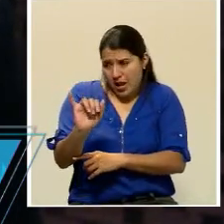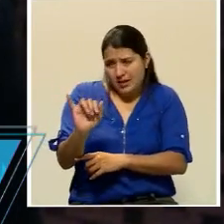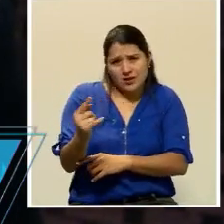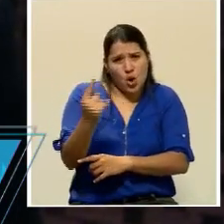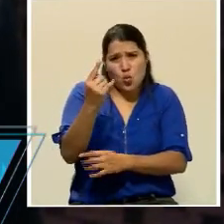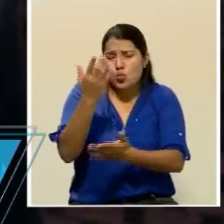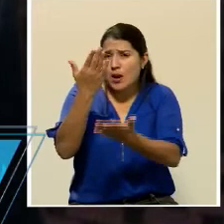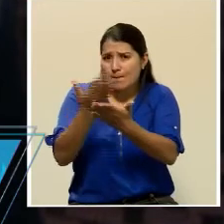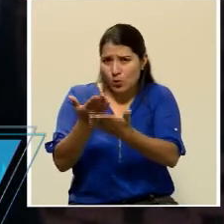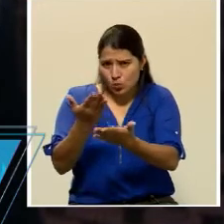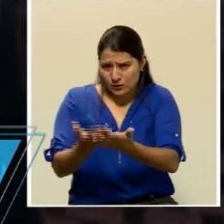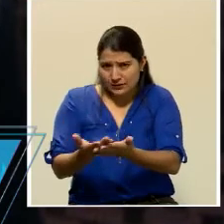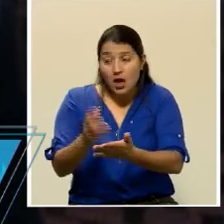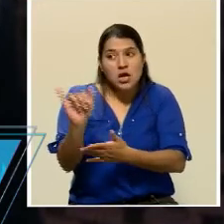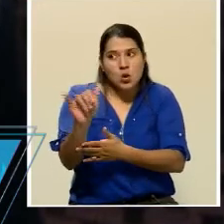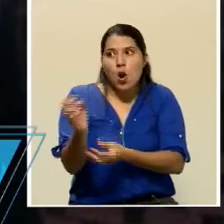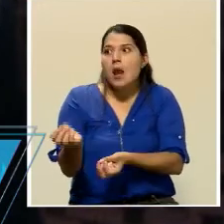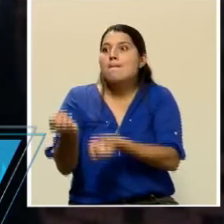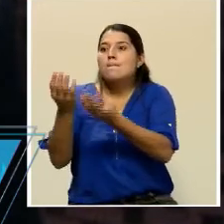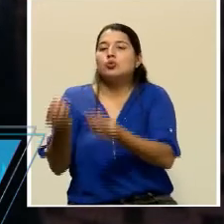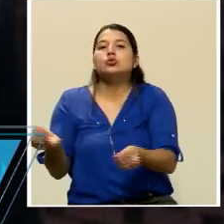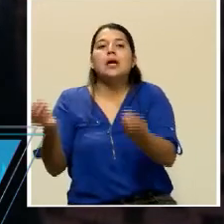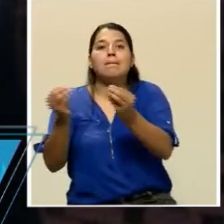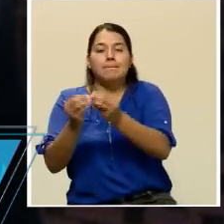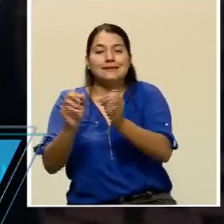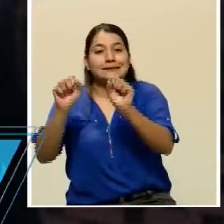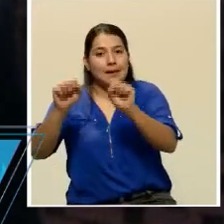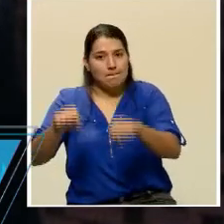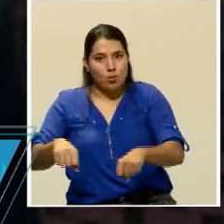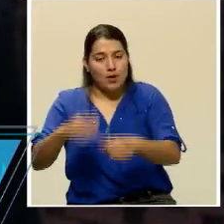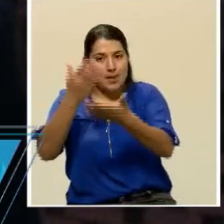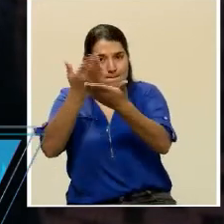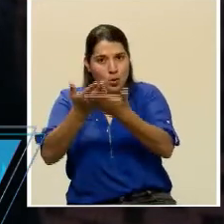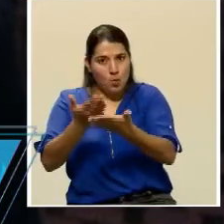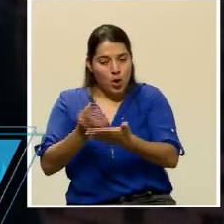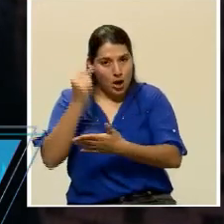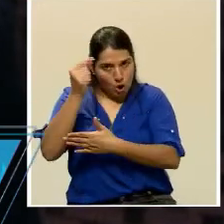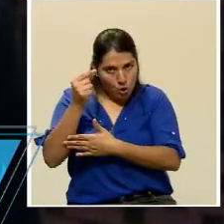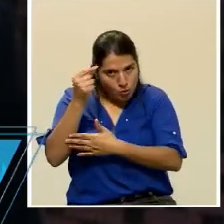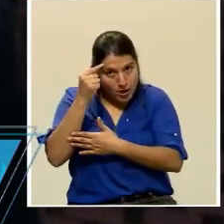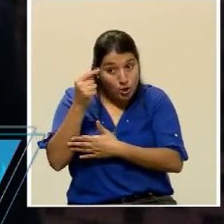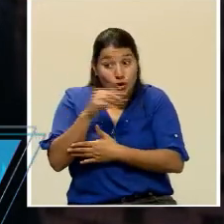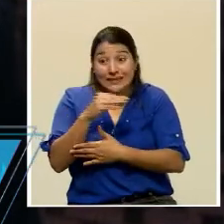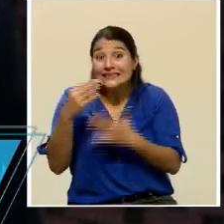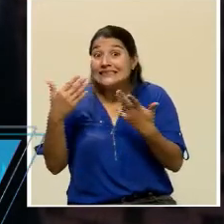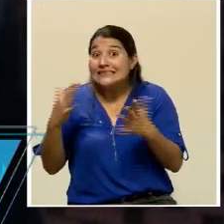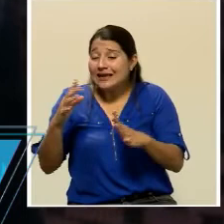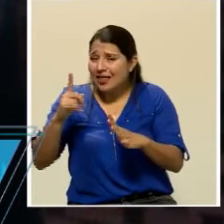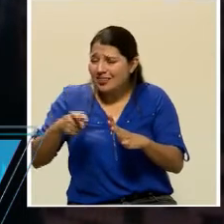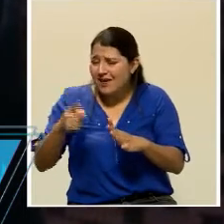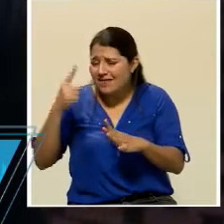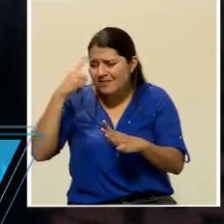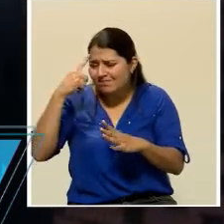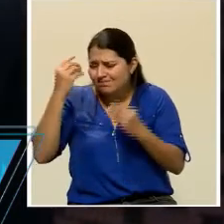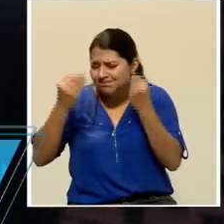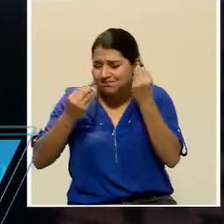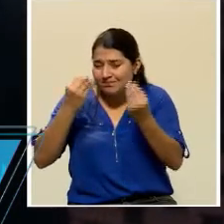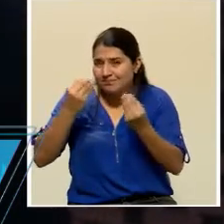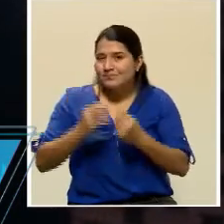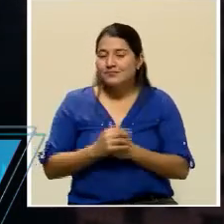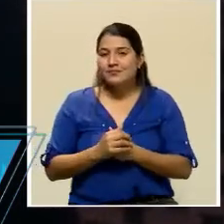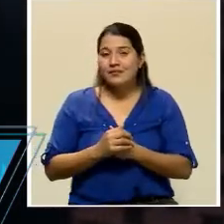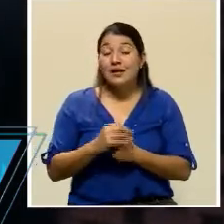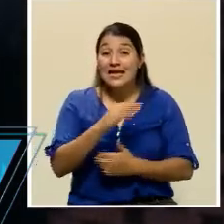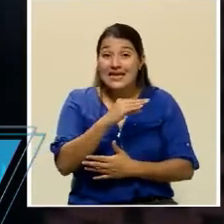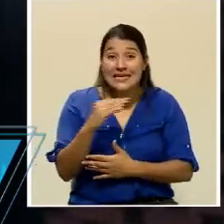planteamiento de entre otros que el Poder Ejecutivo, que el gobierno ya debería de estar considerando. Y la falta de ese